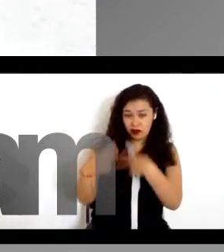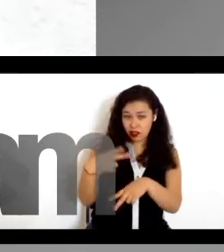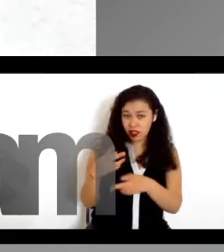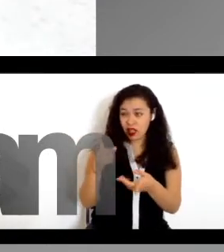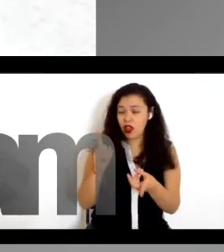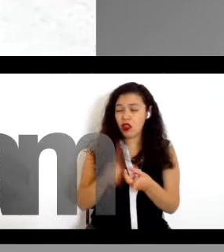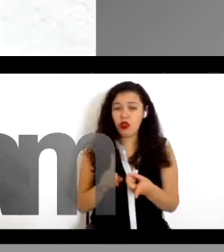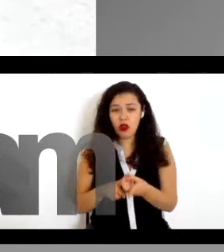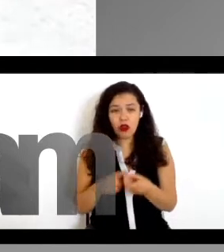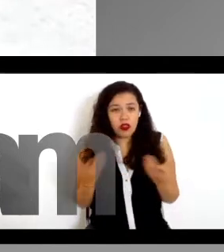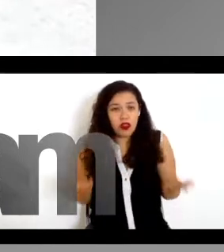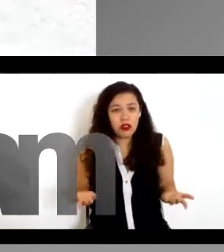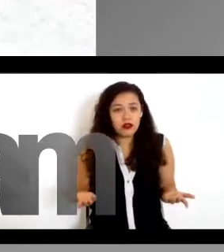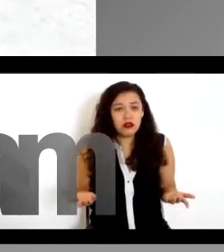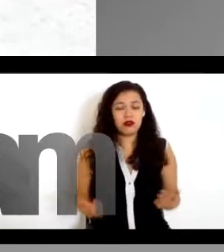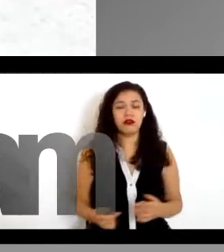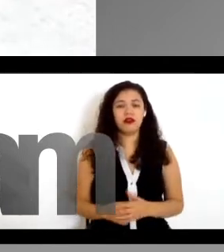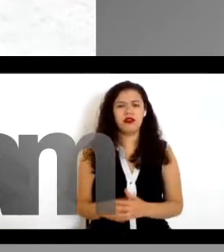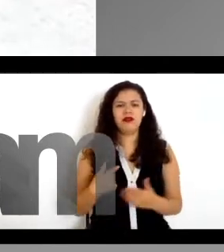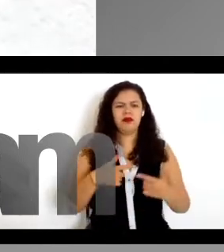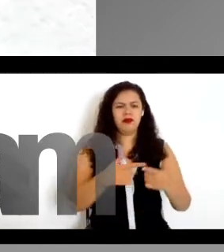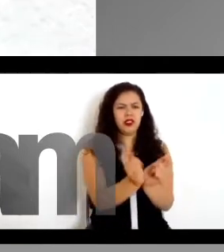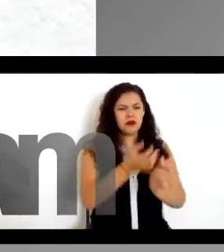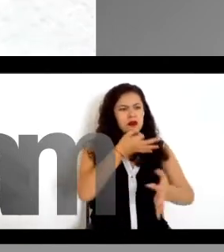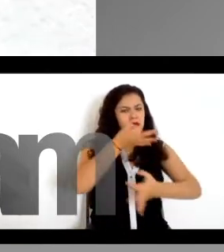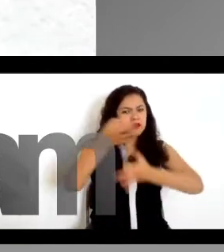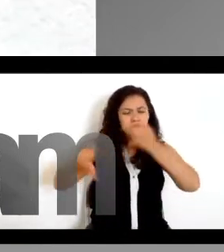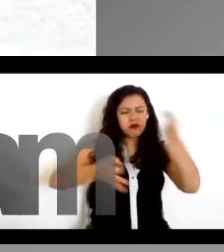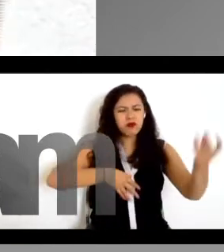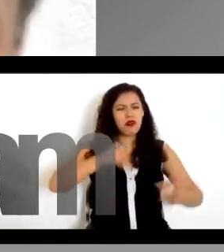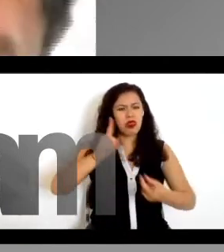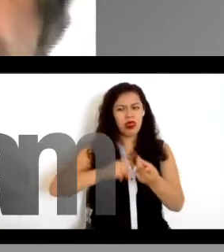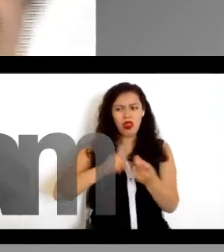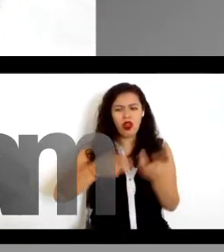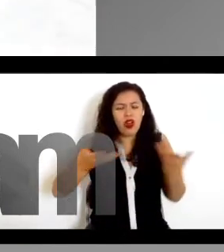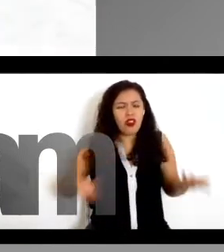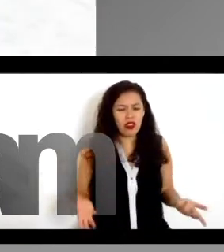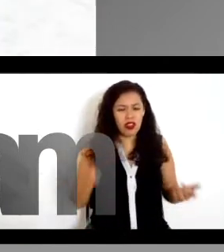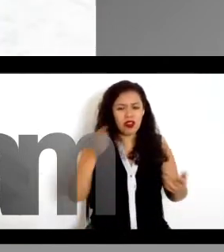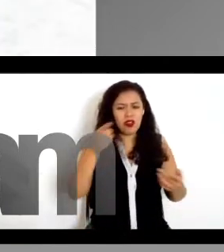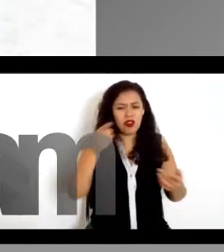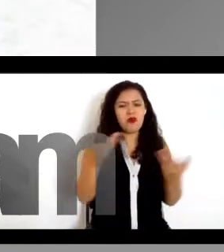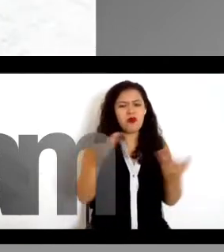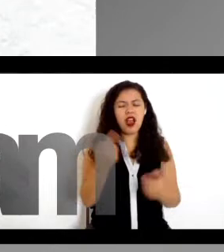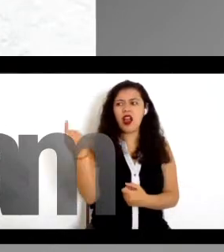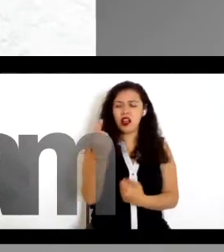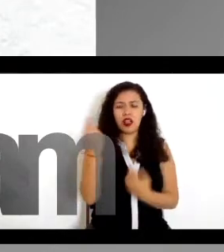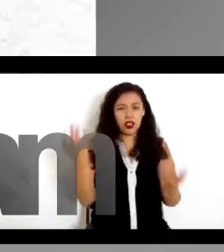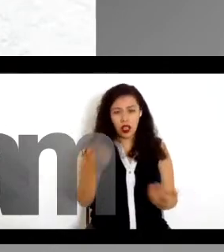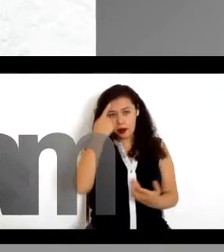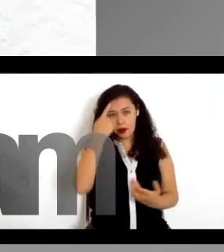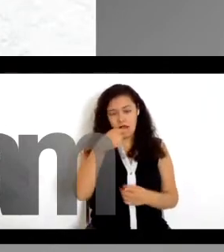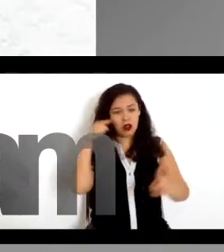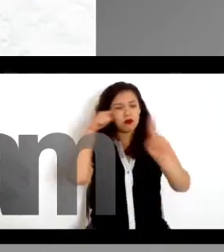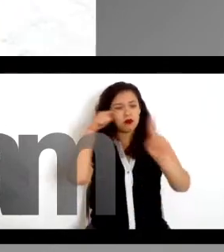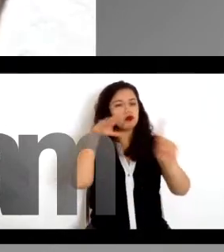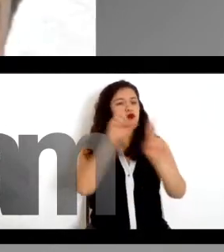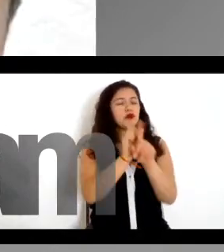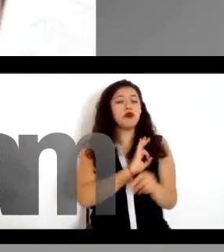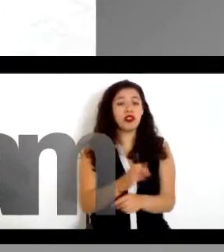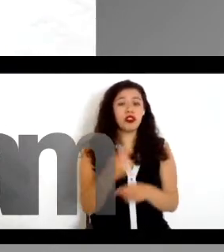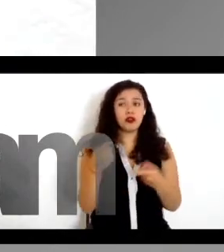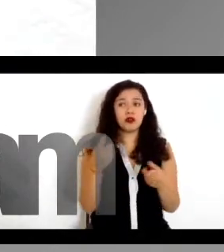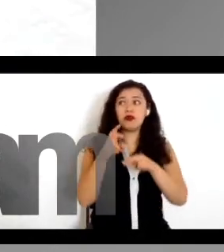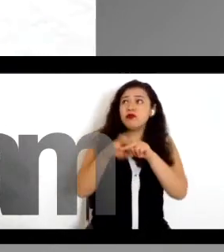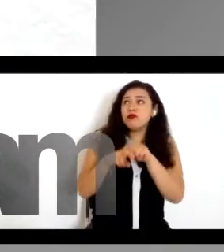todos mis grupos, a mi gente, ¿dónde estamos nosotros? ¿Qué estás haciendo tú para ganarte eso? No puedes tener